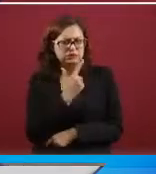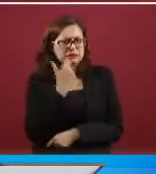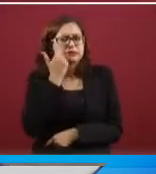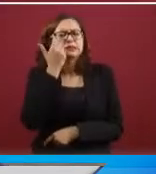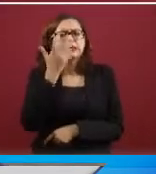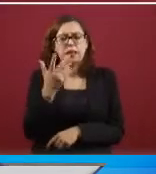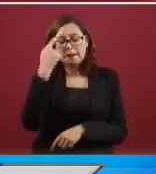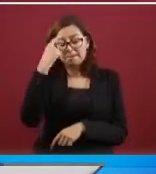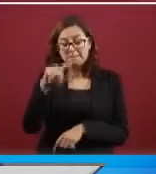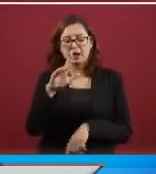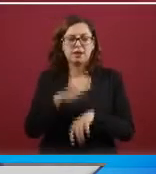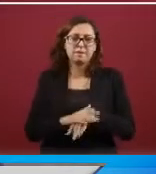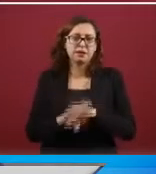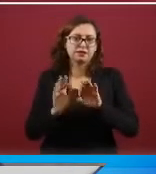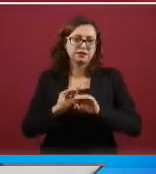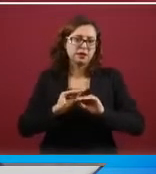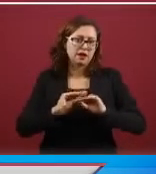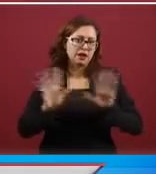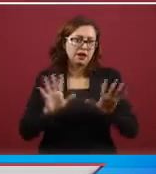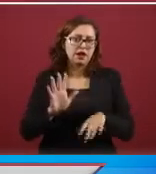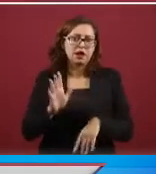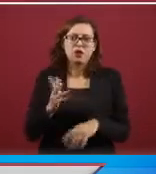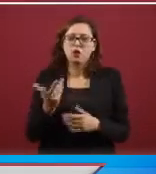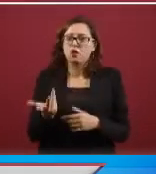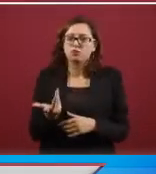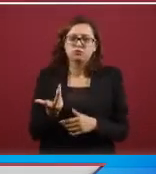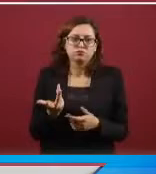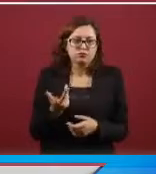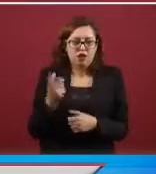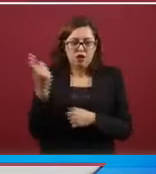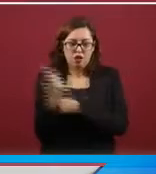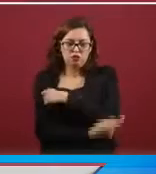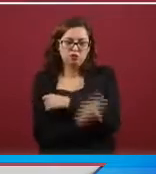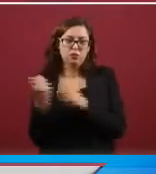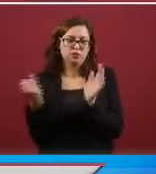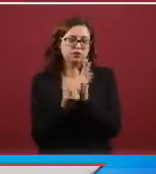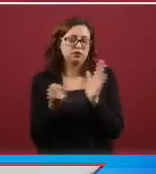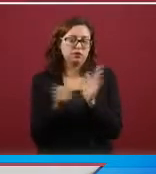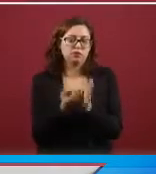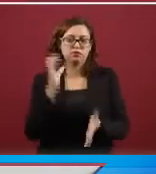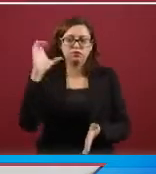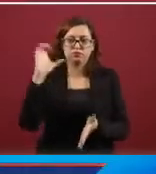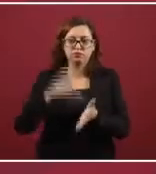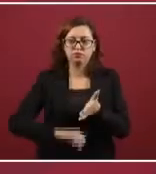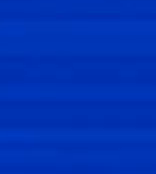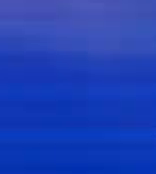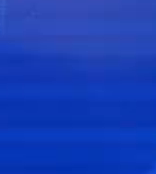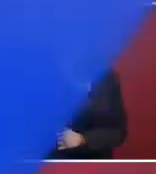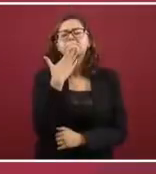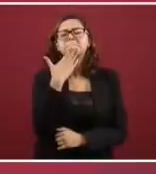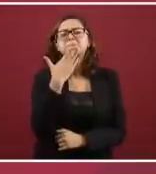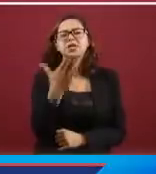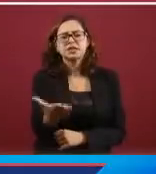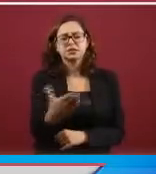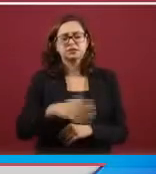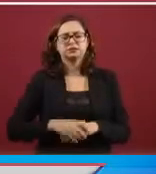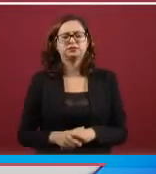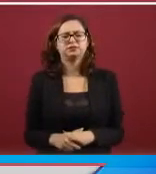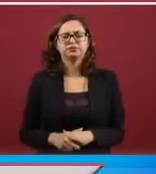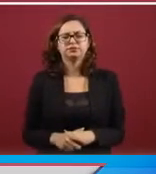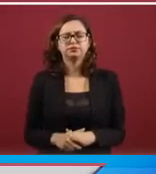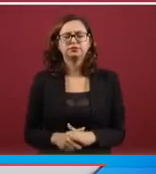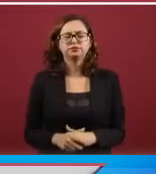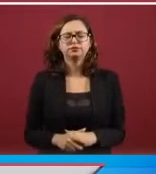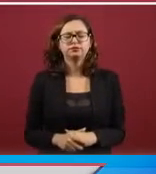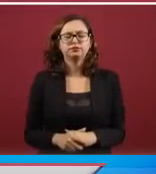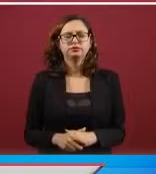un crecimiento entre el 10% y el 11%, y estas plataformas tienen una obligación fiscal. Corrupción en